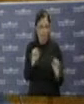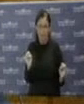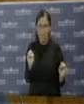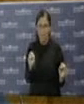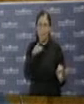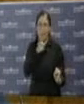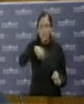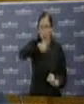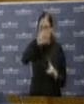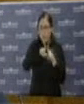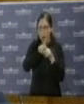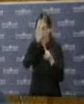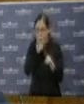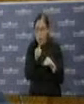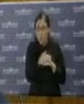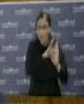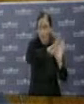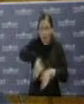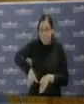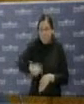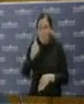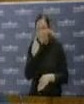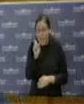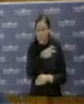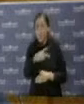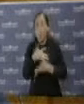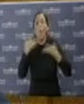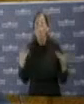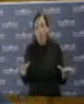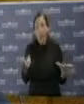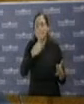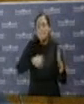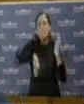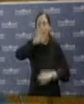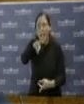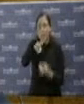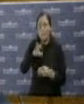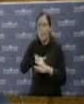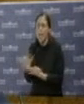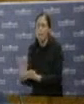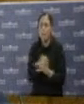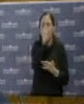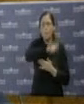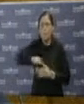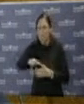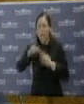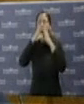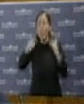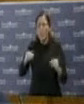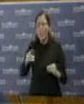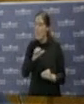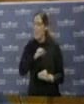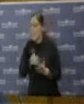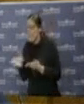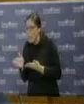han escondido. Y al final la conclusión significa más impuestos para todos los andaluces independientemente de su